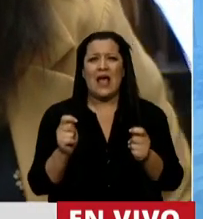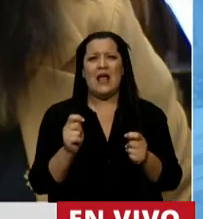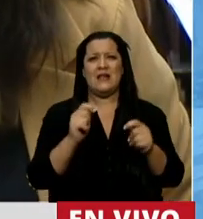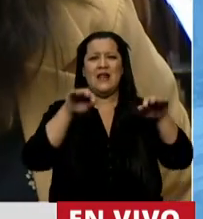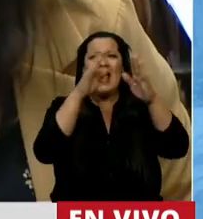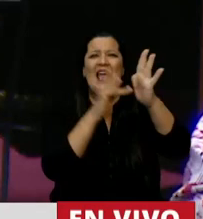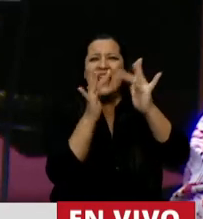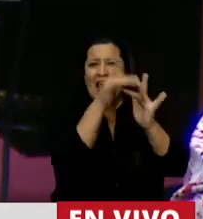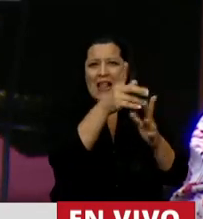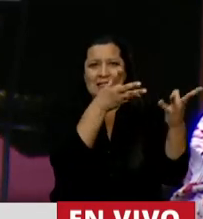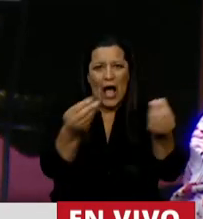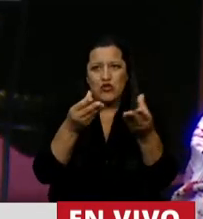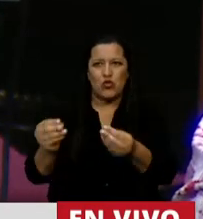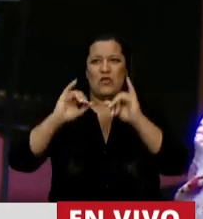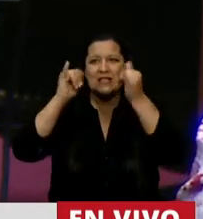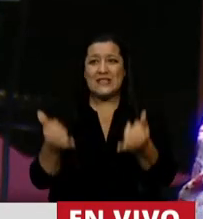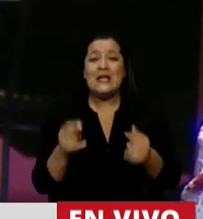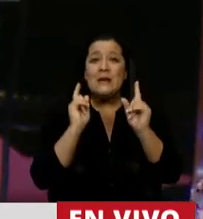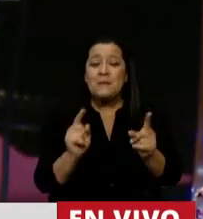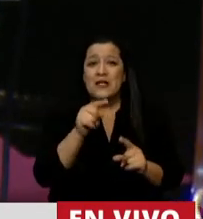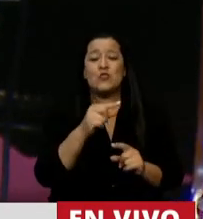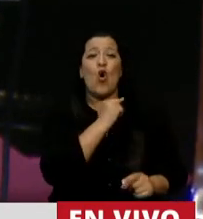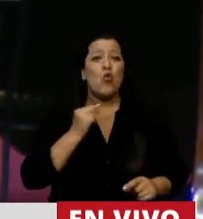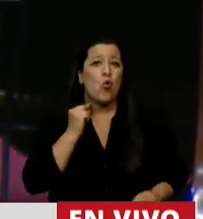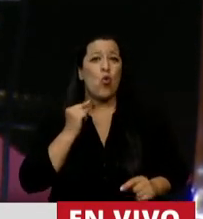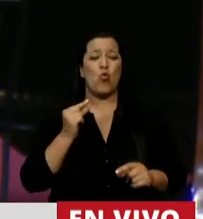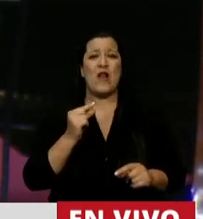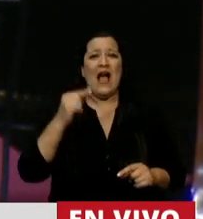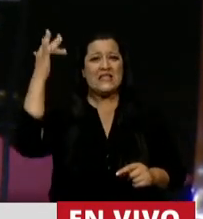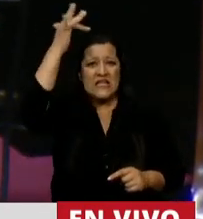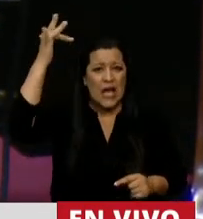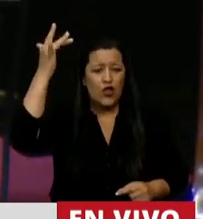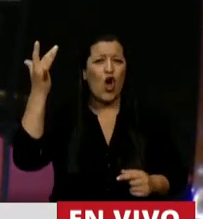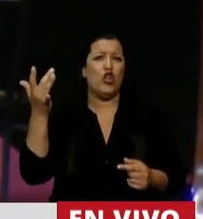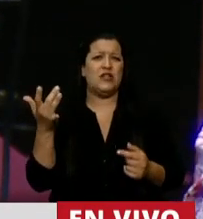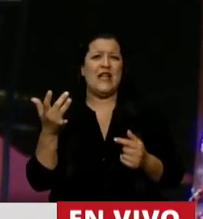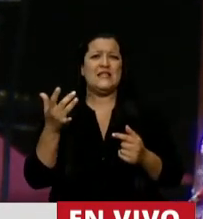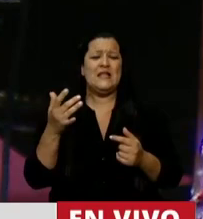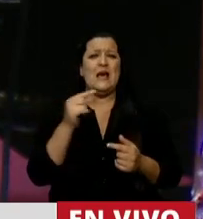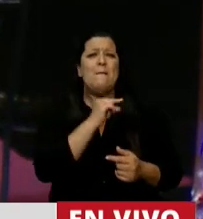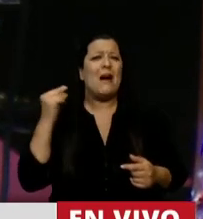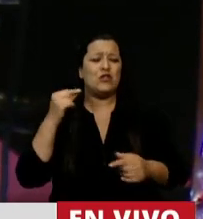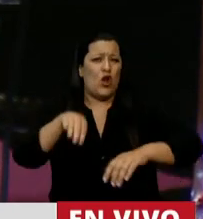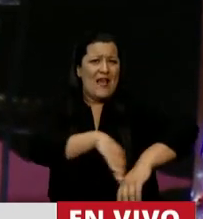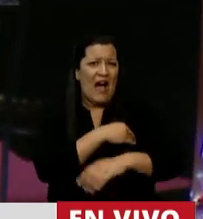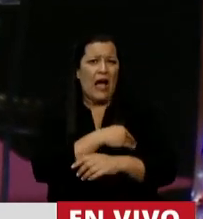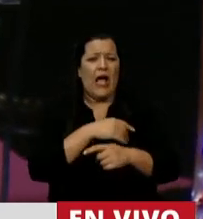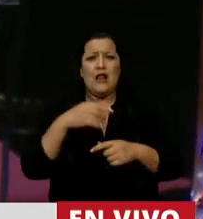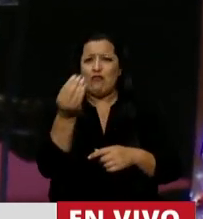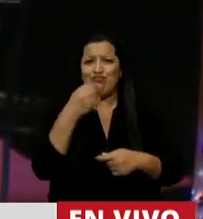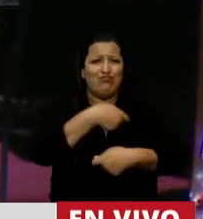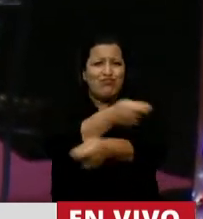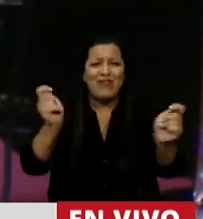son las iglesias. Esa legitimidad de los curas, de los sacerdotes, de los pastores evangélicos que dan de comer,